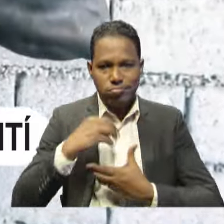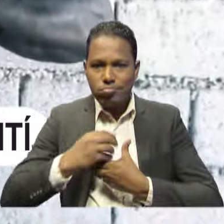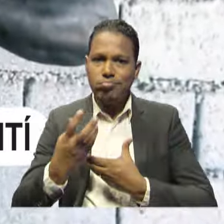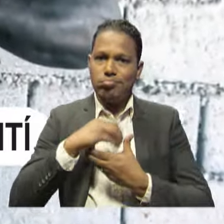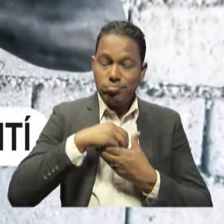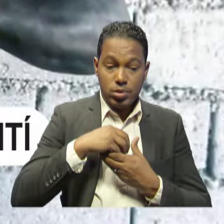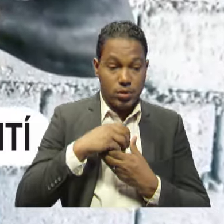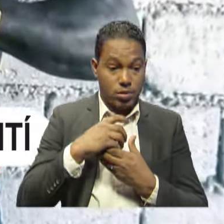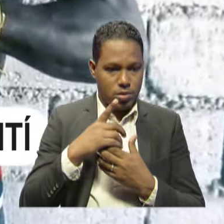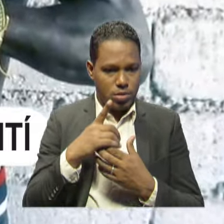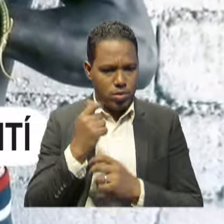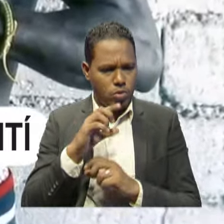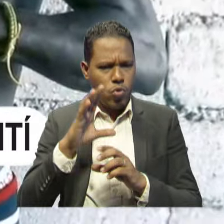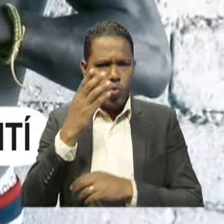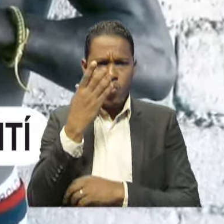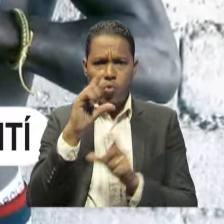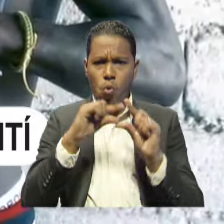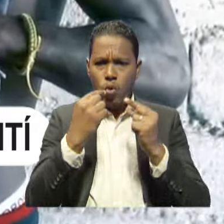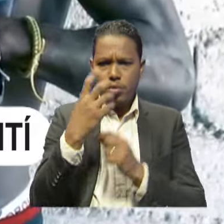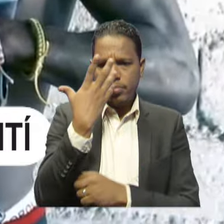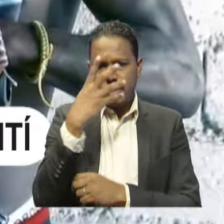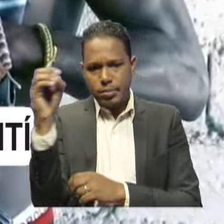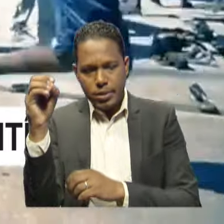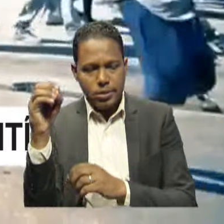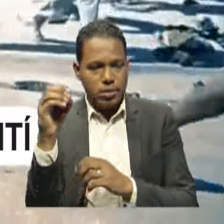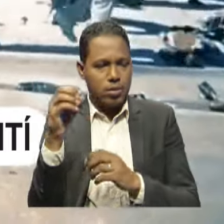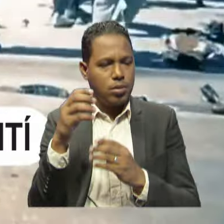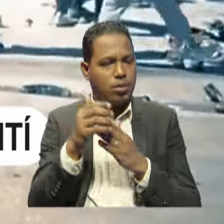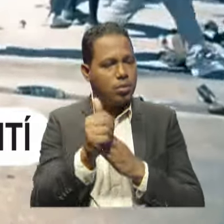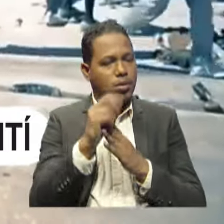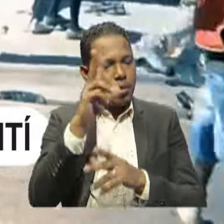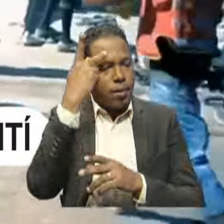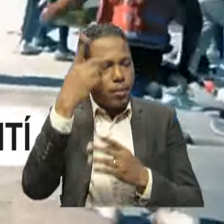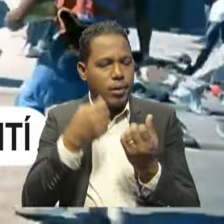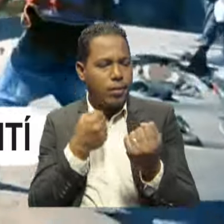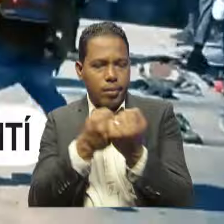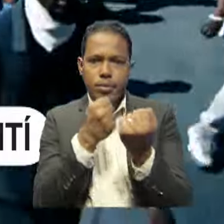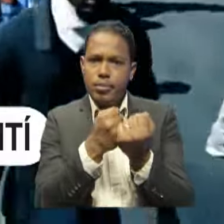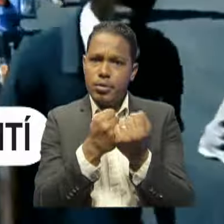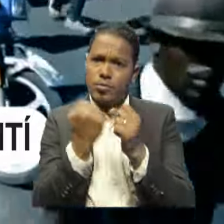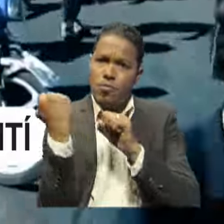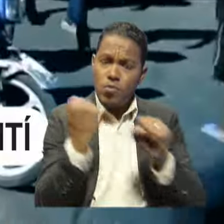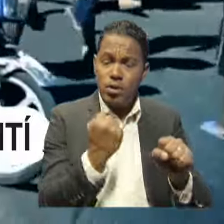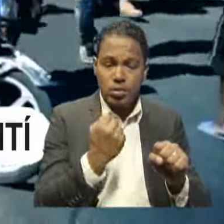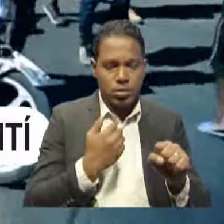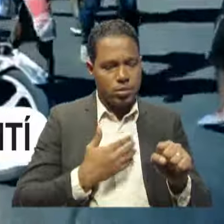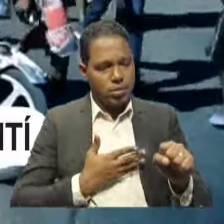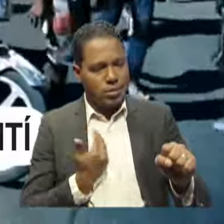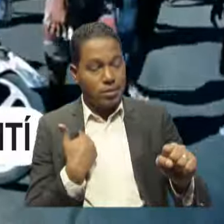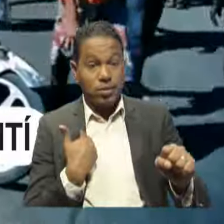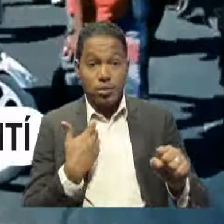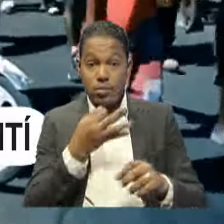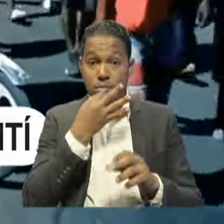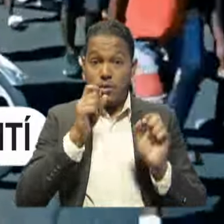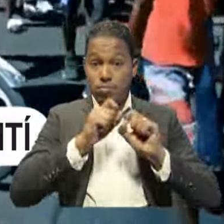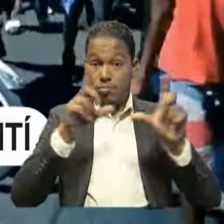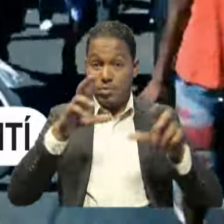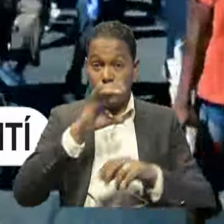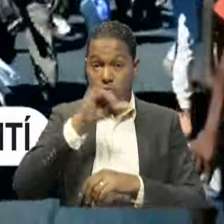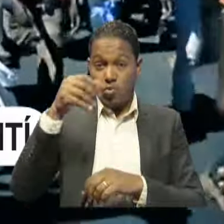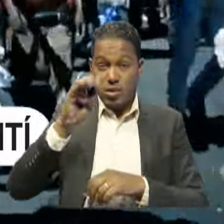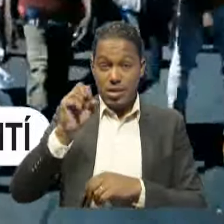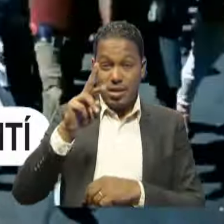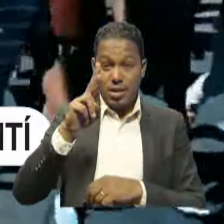significativo de grupos empresariales y dirigentes políticos tendremos en nuestra próxima emisión de la mano de José